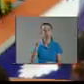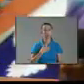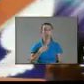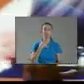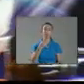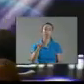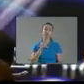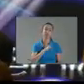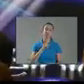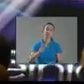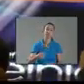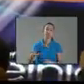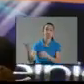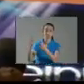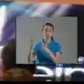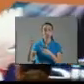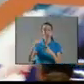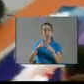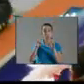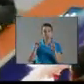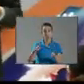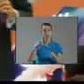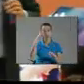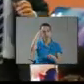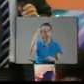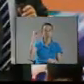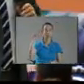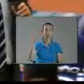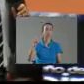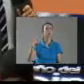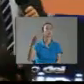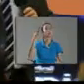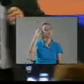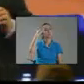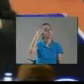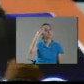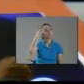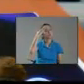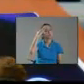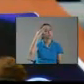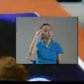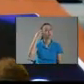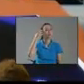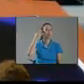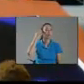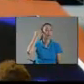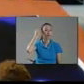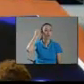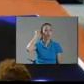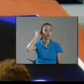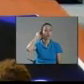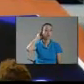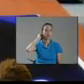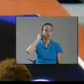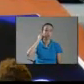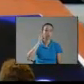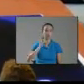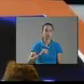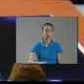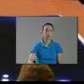soy el propósito de Dios y me va a ir bien. Amén. Dios te bendiga.